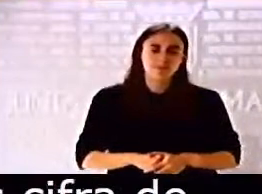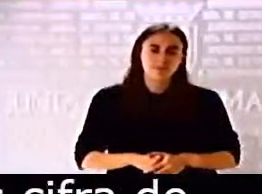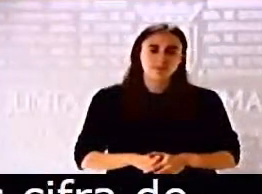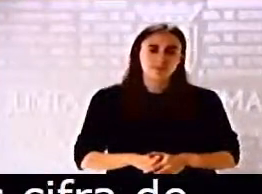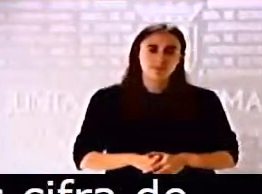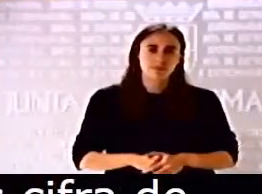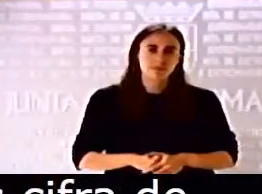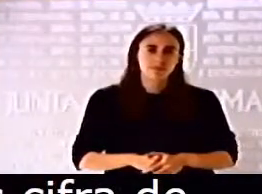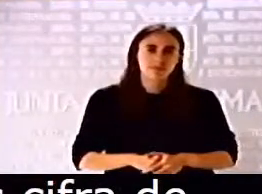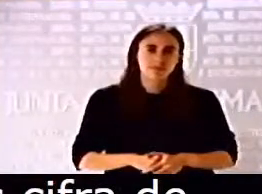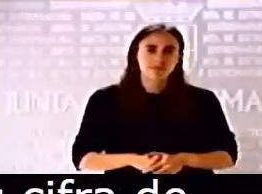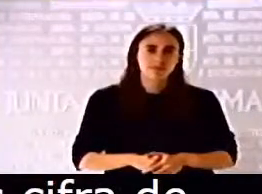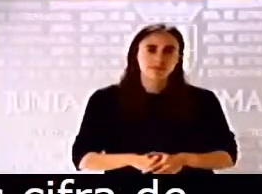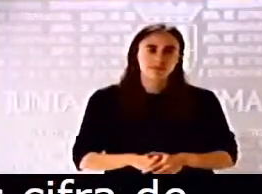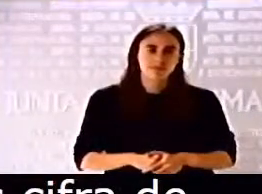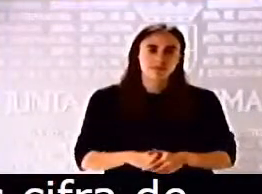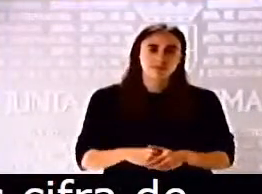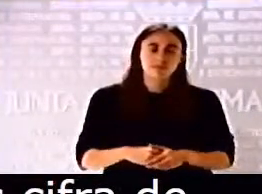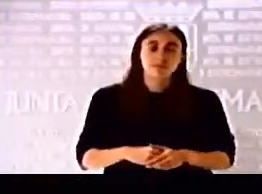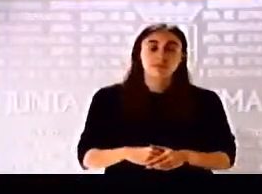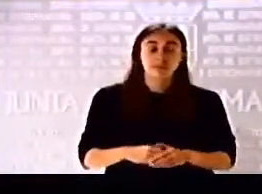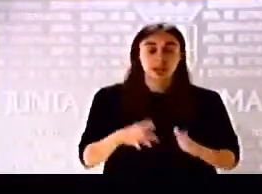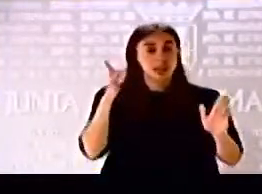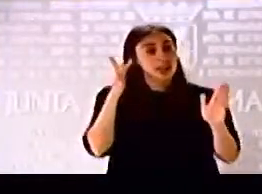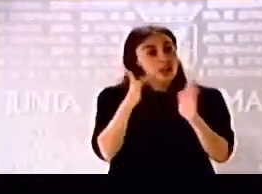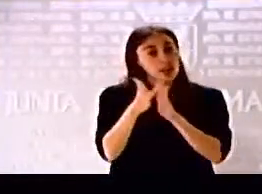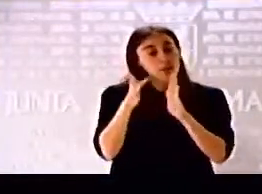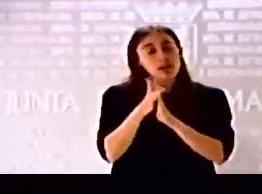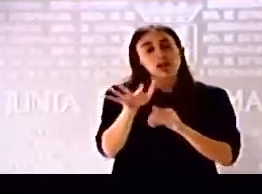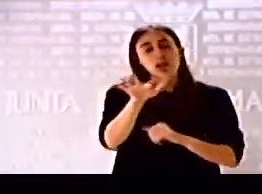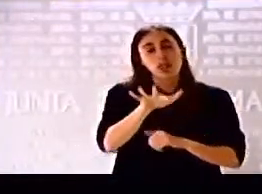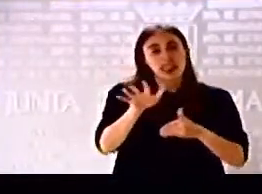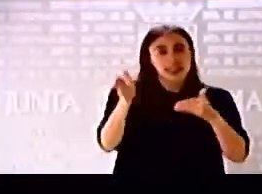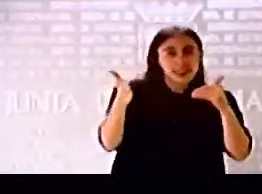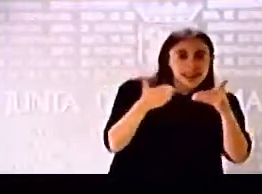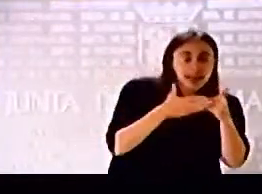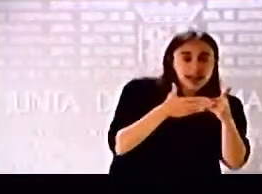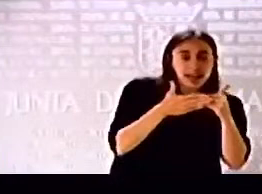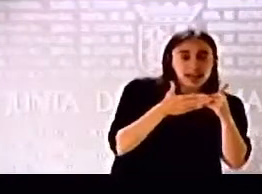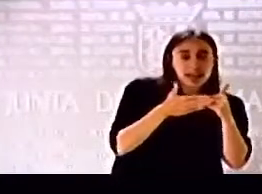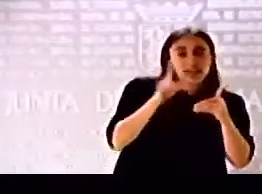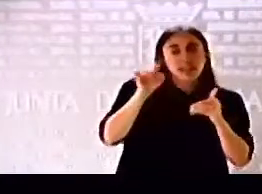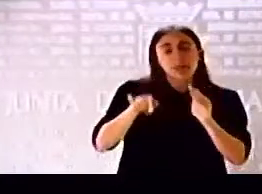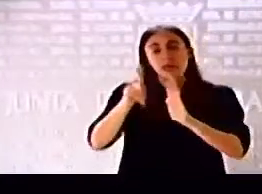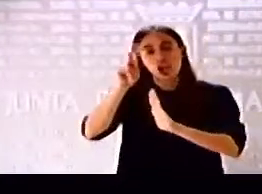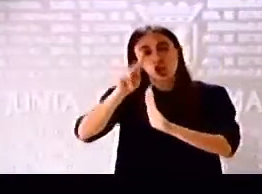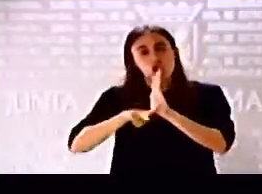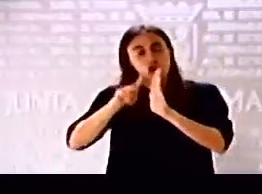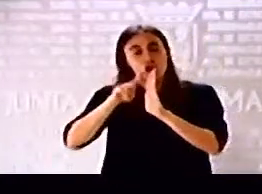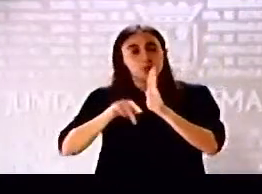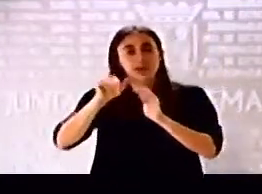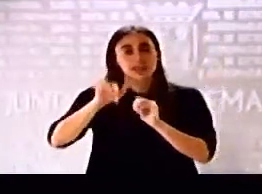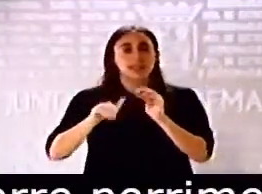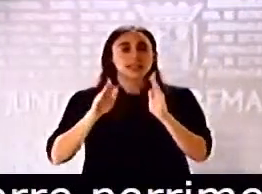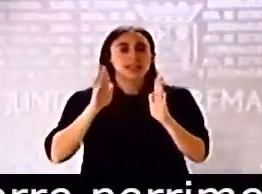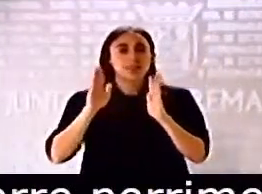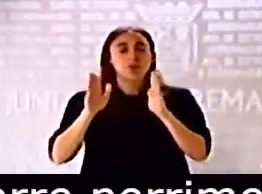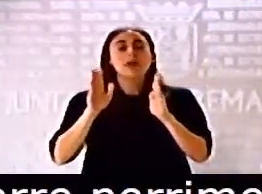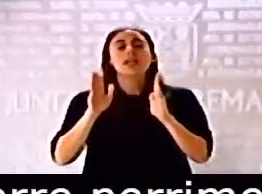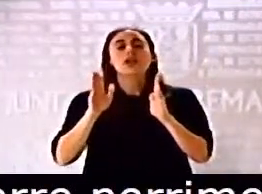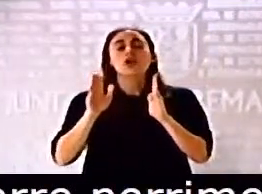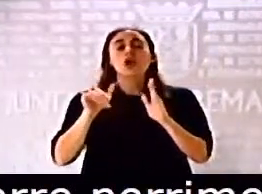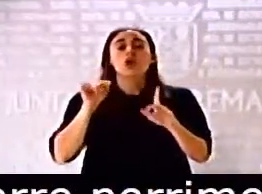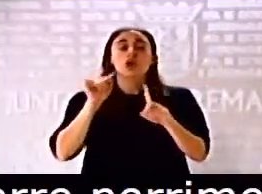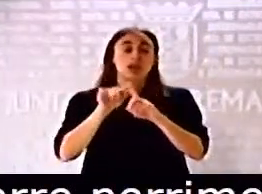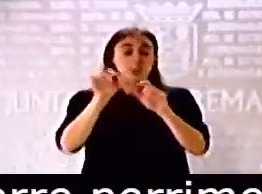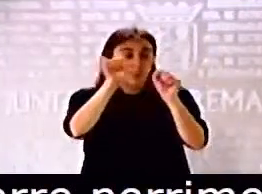Cuando se les explica que las decisiones del cierre perimetral o que las medidas que se toman en este momento es para